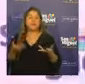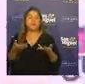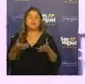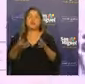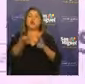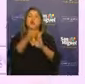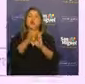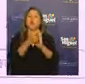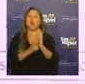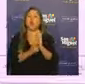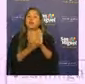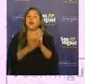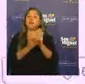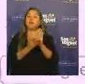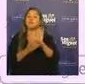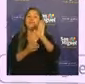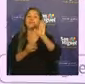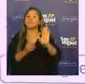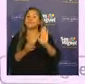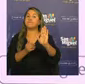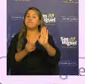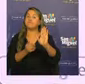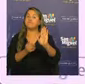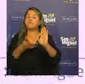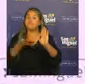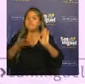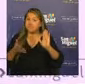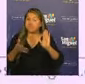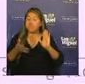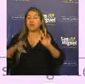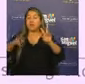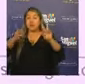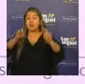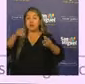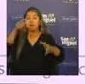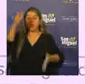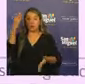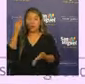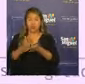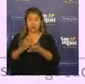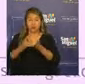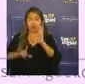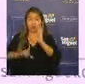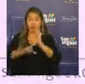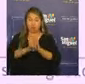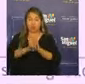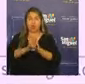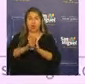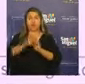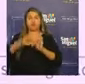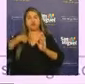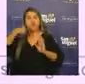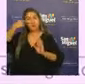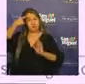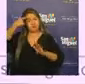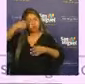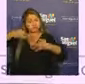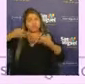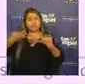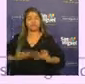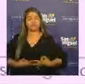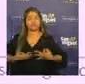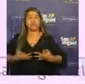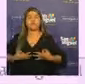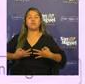rendir cuentas, más allá de la obligación legal, creo con fuerza y firmemente que